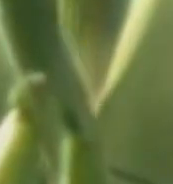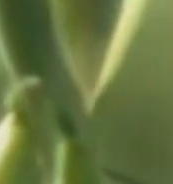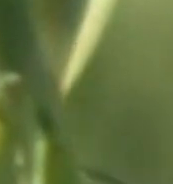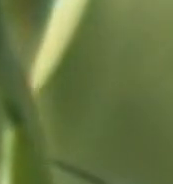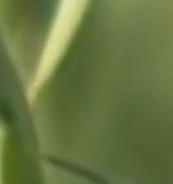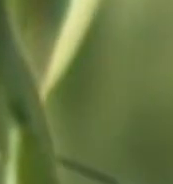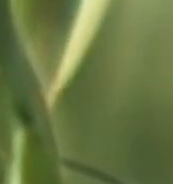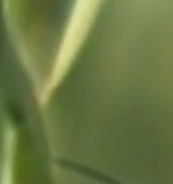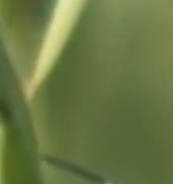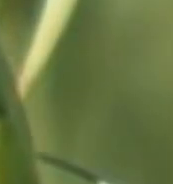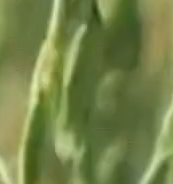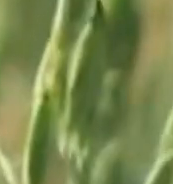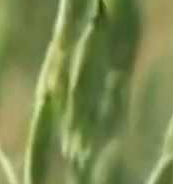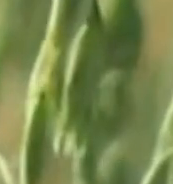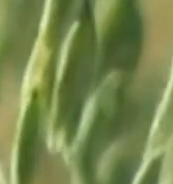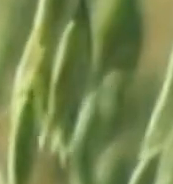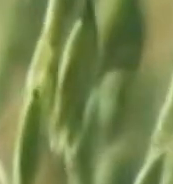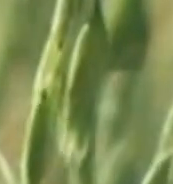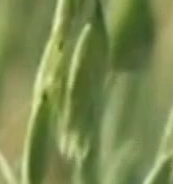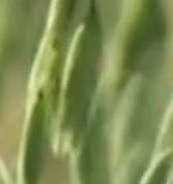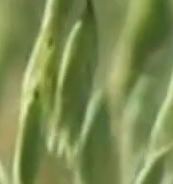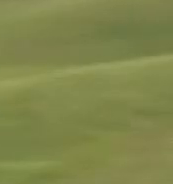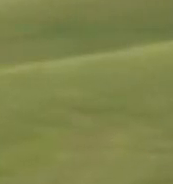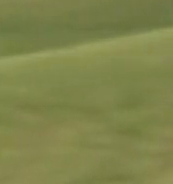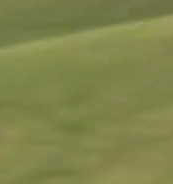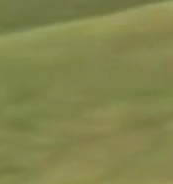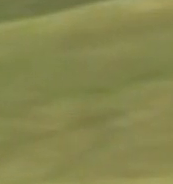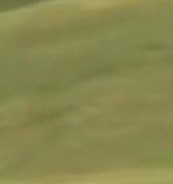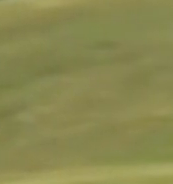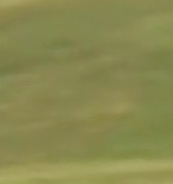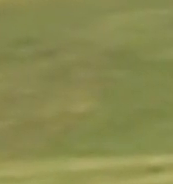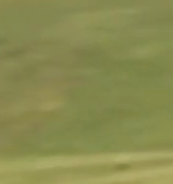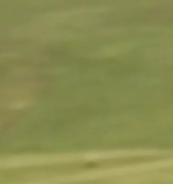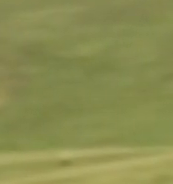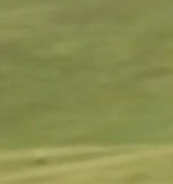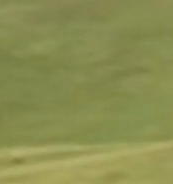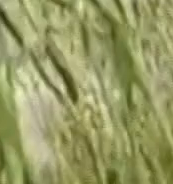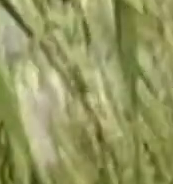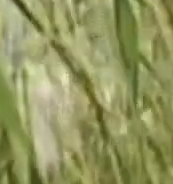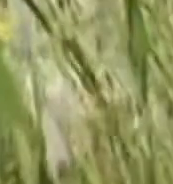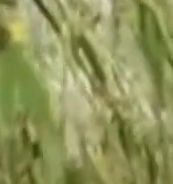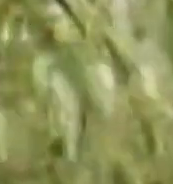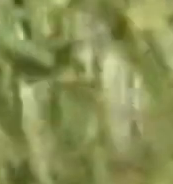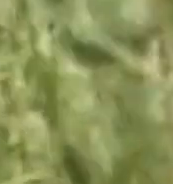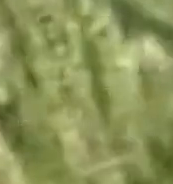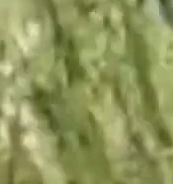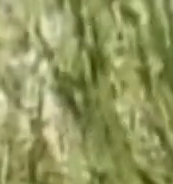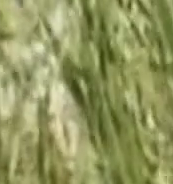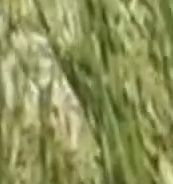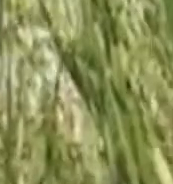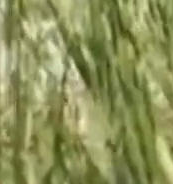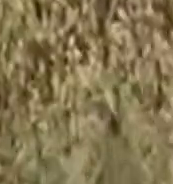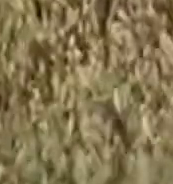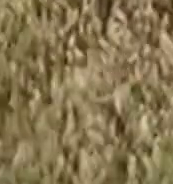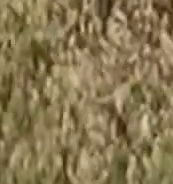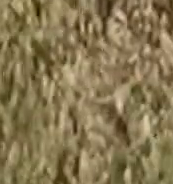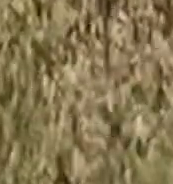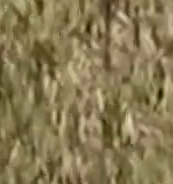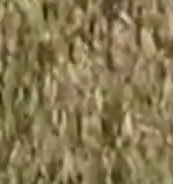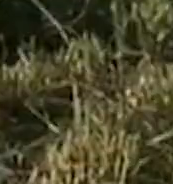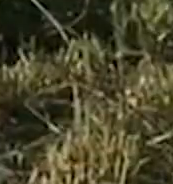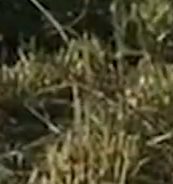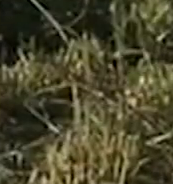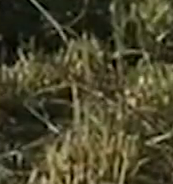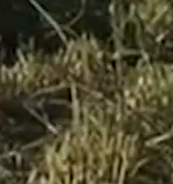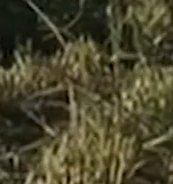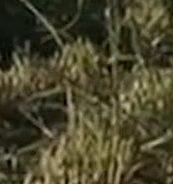China, principalmente en la región autónoma de Mongolia Interior en el norte, posee una gran superficie cultivada con avena. A diferencia